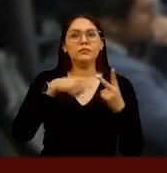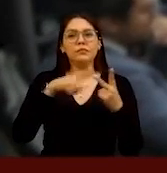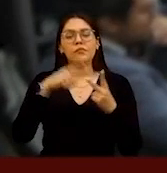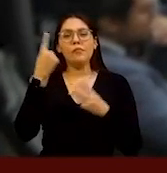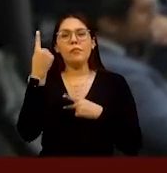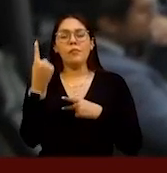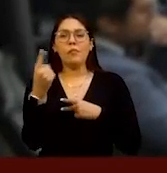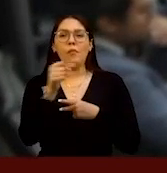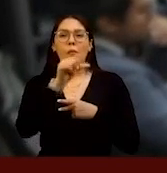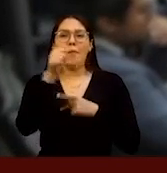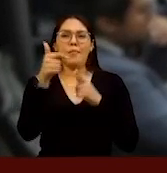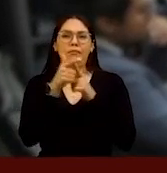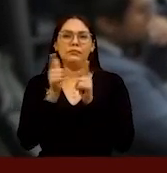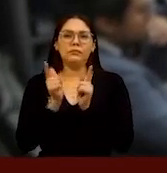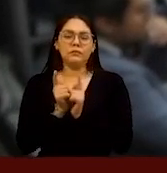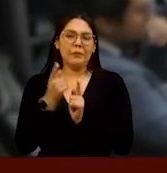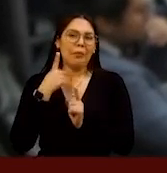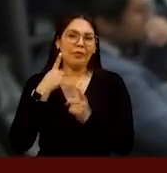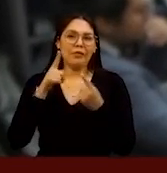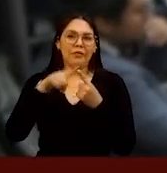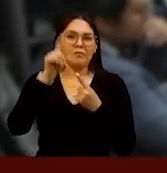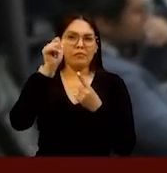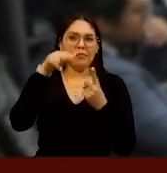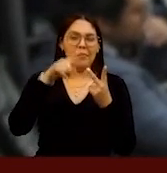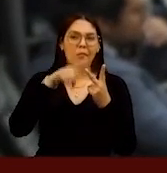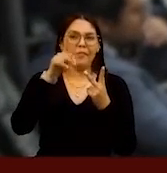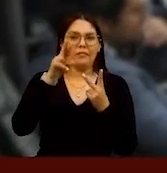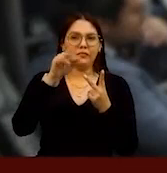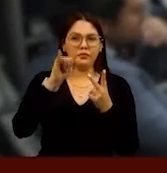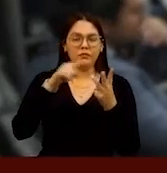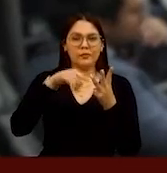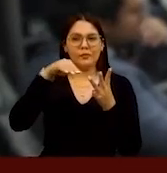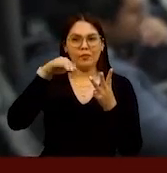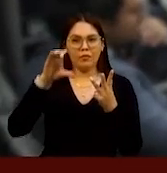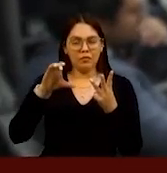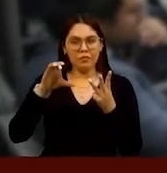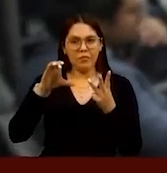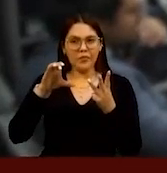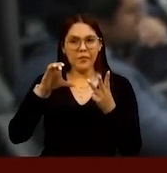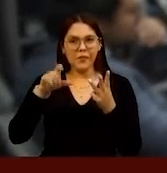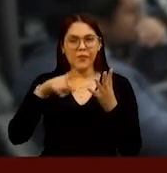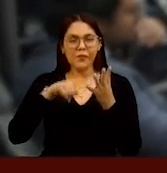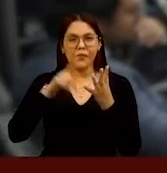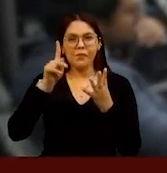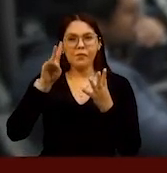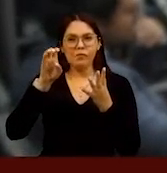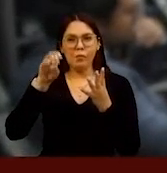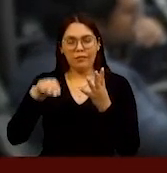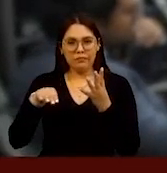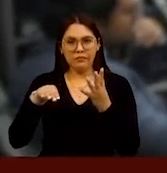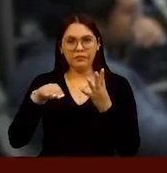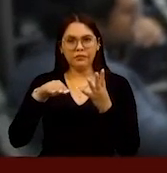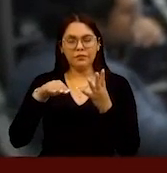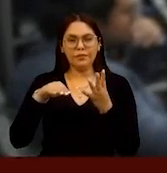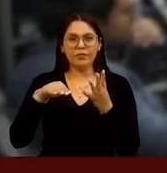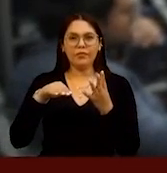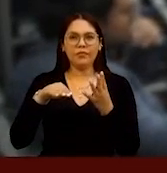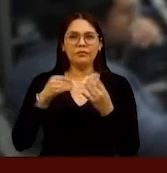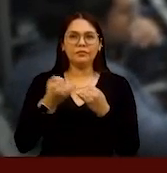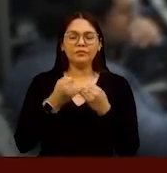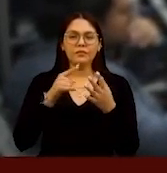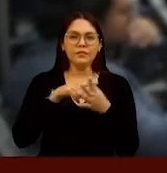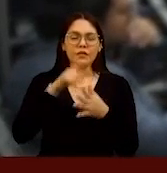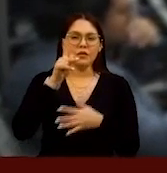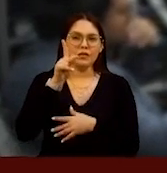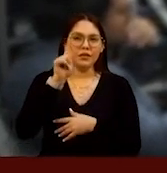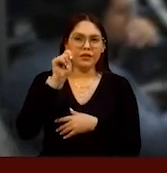grupos parlamentarios, del PAN, del PRI, Movimiento Ciudadano, Partido Verde Ecologista de México, Partido